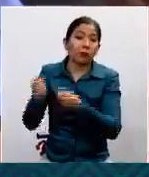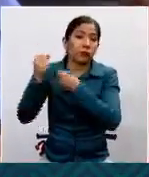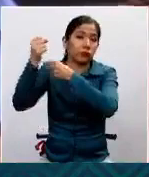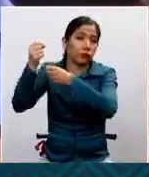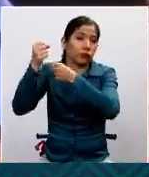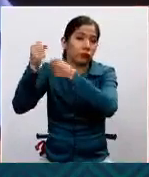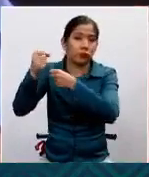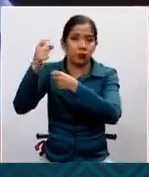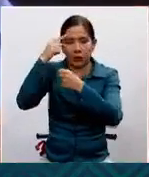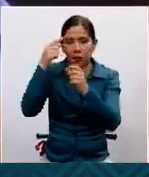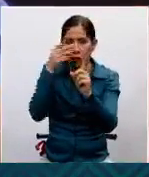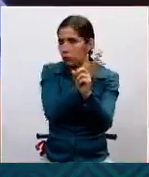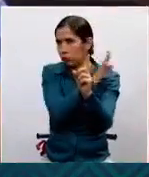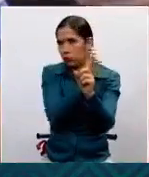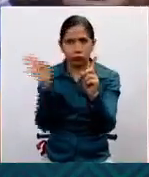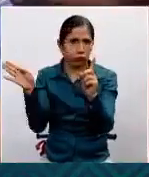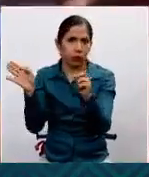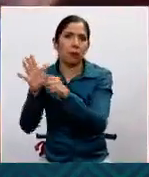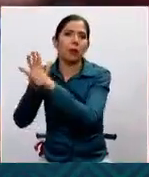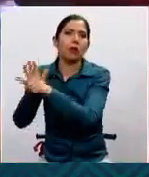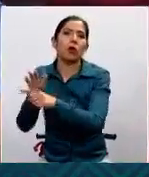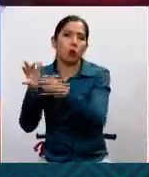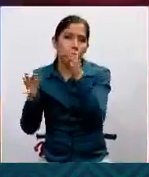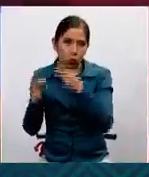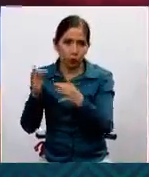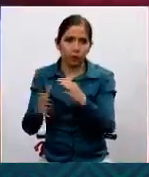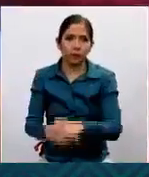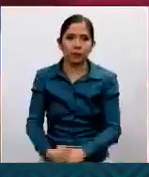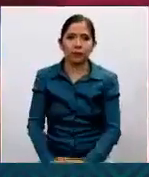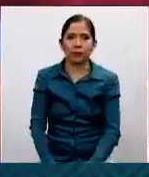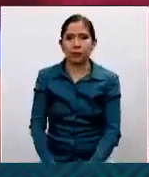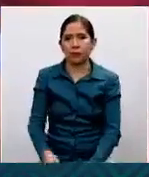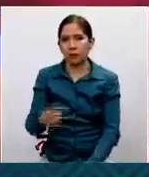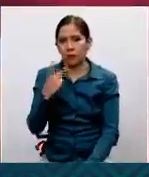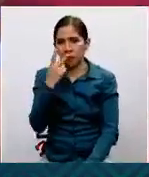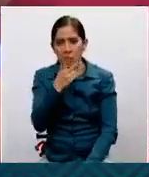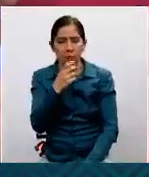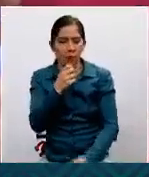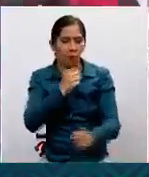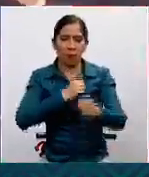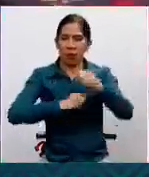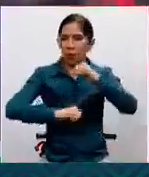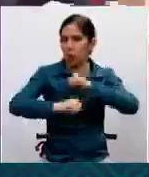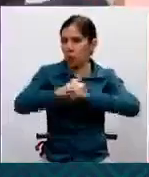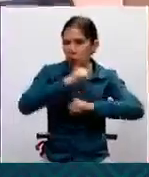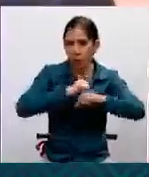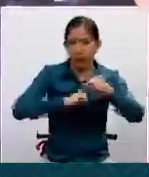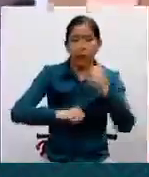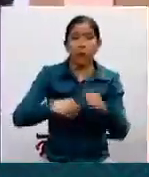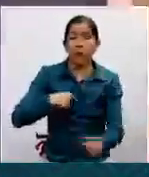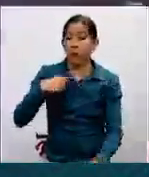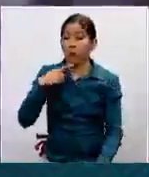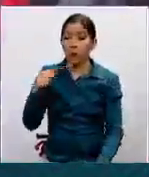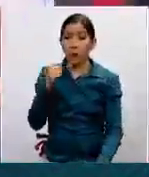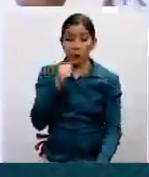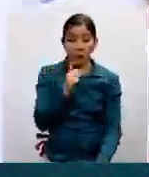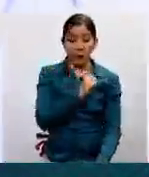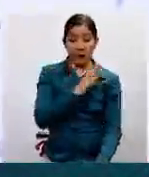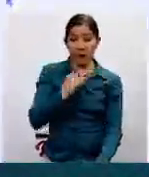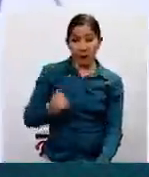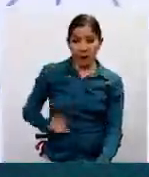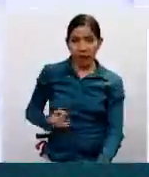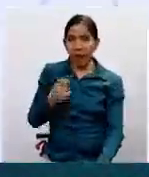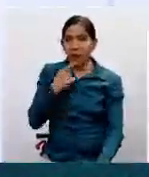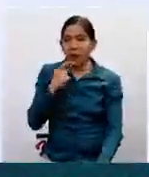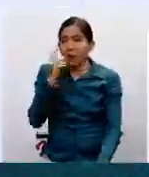presionar de alguna forma a la justicia. Así es un show mediático, como bien lo dijeron. No solo la concejal Silvia Solís fue la única que